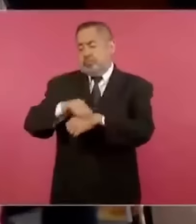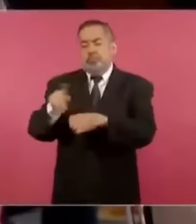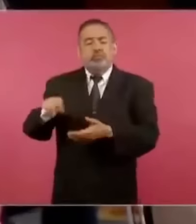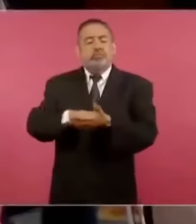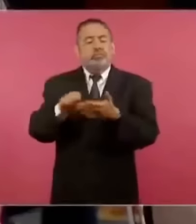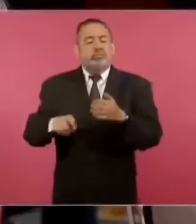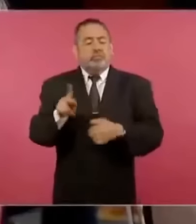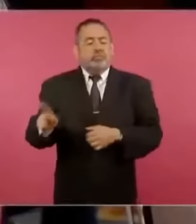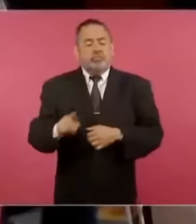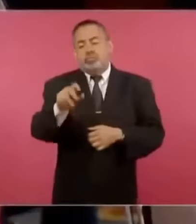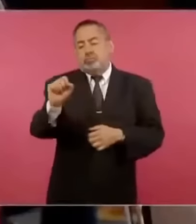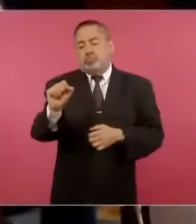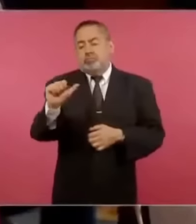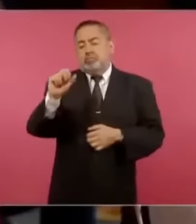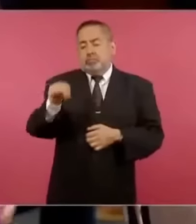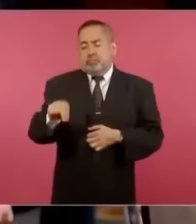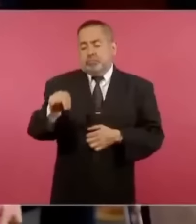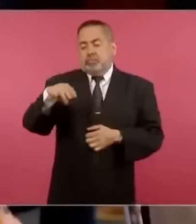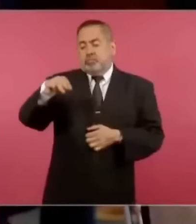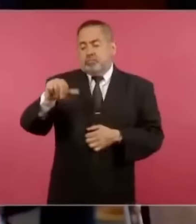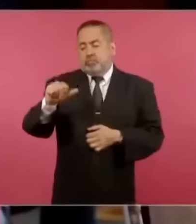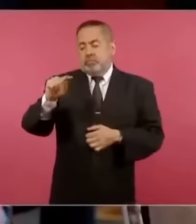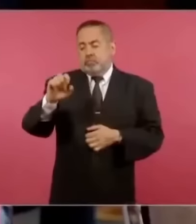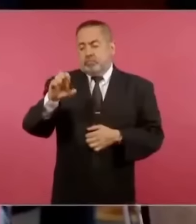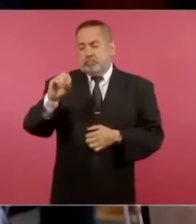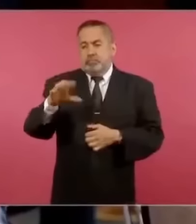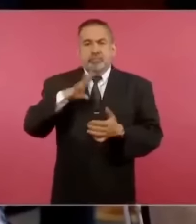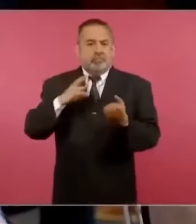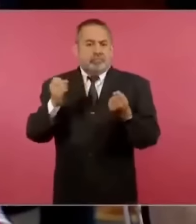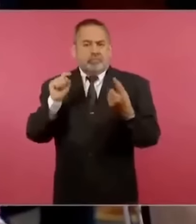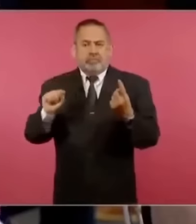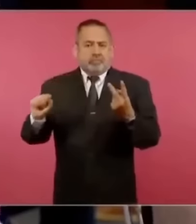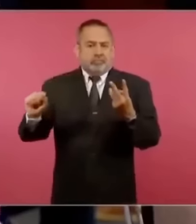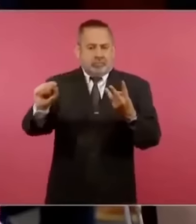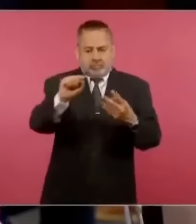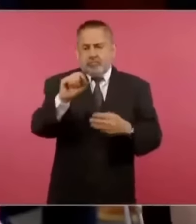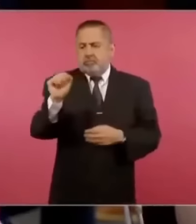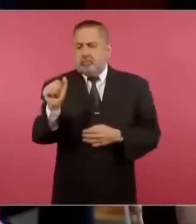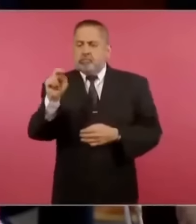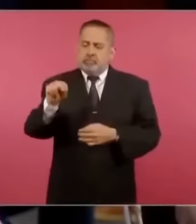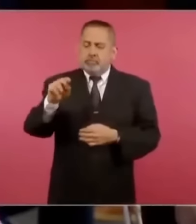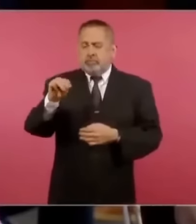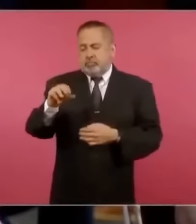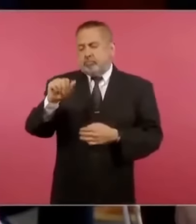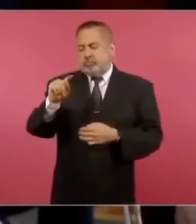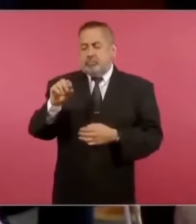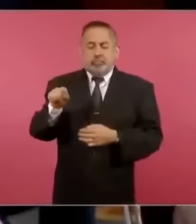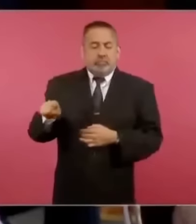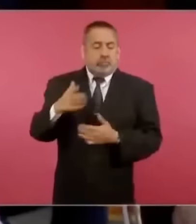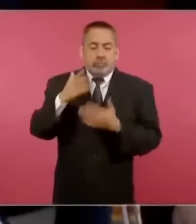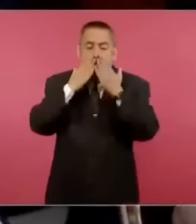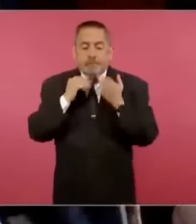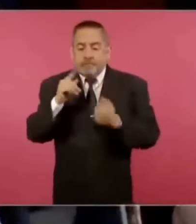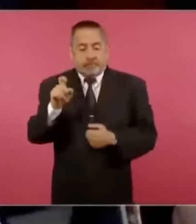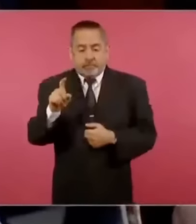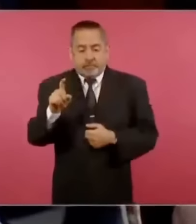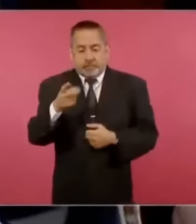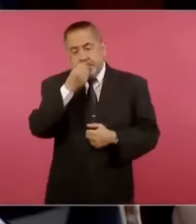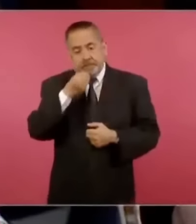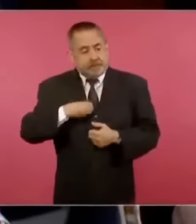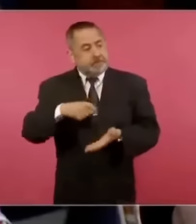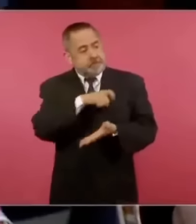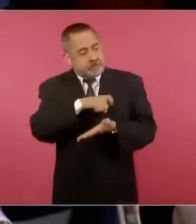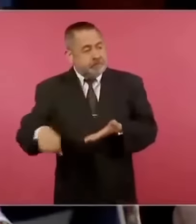Mateo Tlapiltepec, que uno de los San Mateos, porque creo que hay un montón en Oaxaca, y en ese pueblo no tienen agua, tienen que comprar en